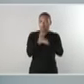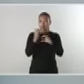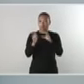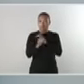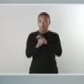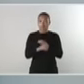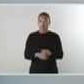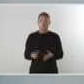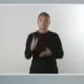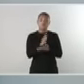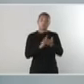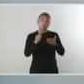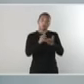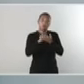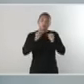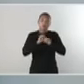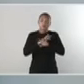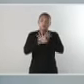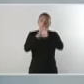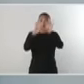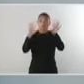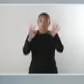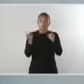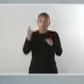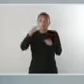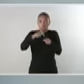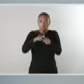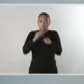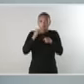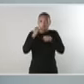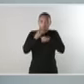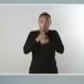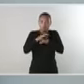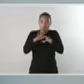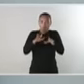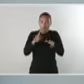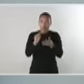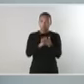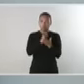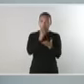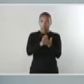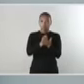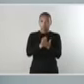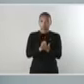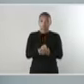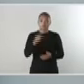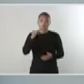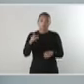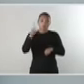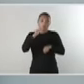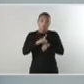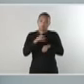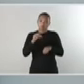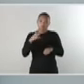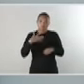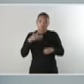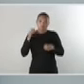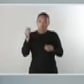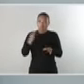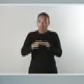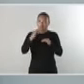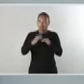la ley de transparencia y acceso a la información pública del estado de Tamaulipas hasta el día de hoy no está vigente